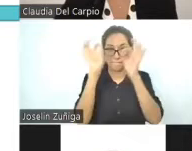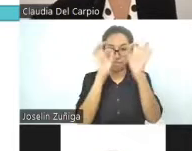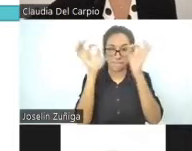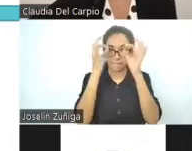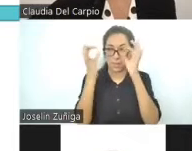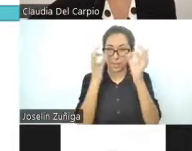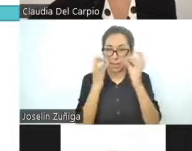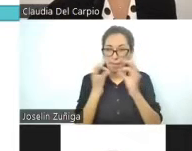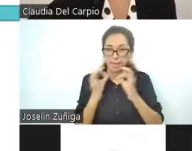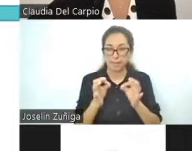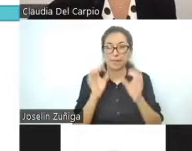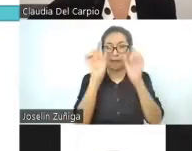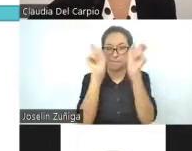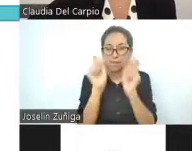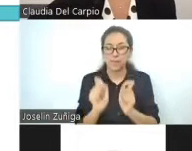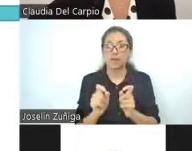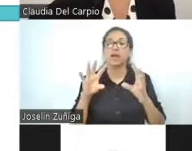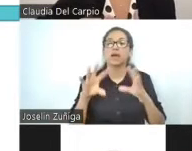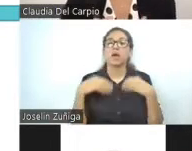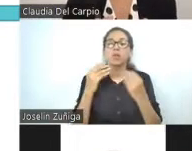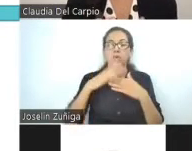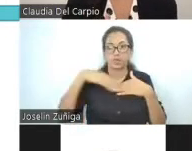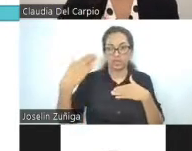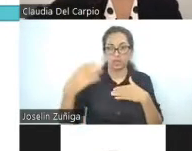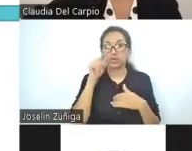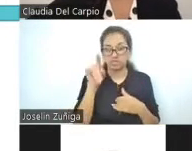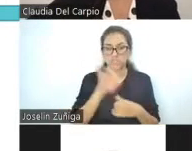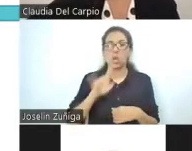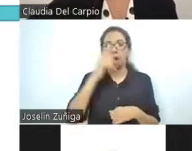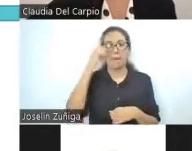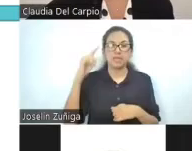adelante lo vamos a revisar, pero tiene una función.